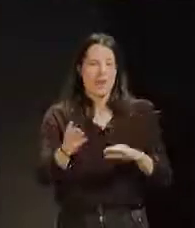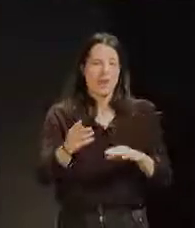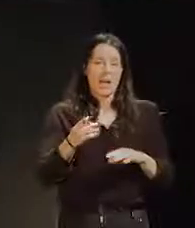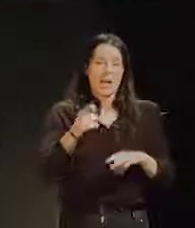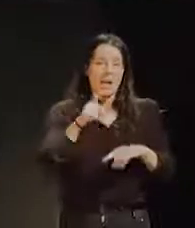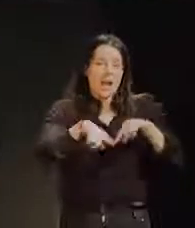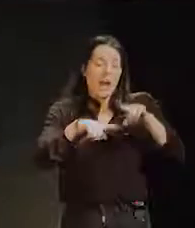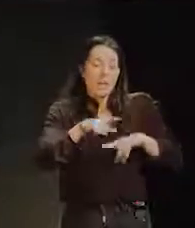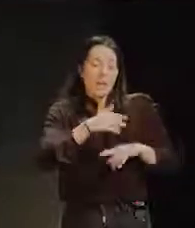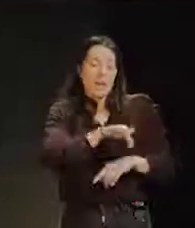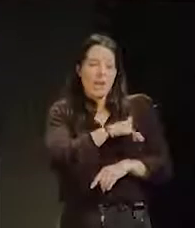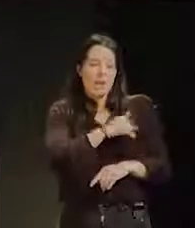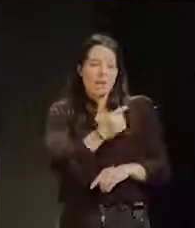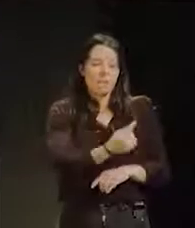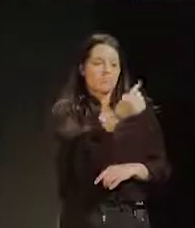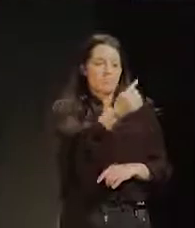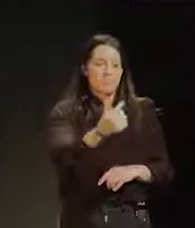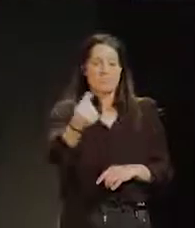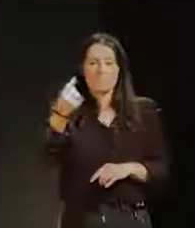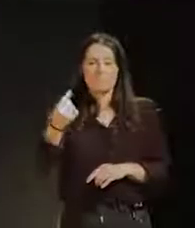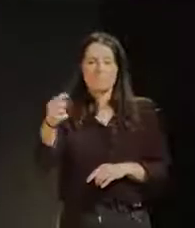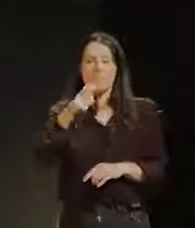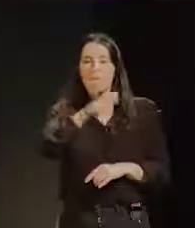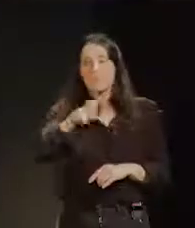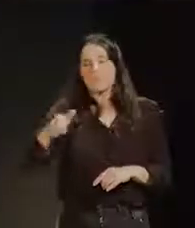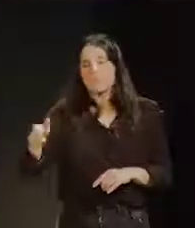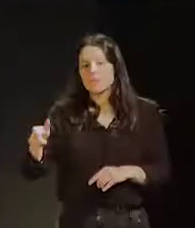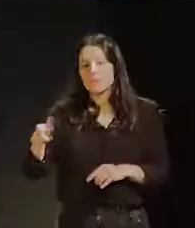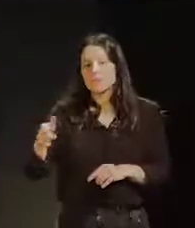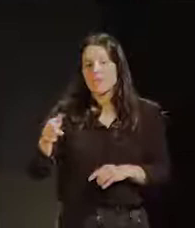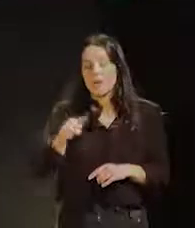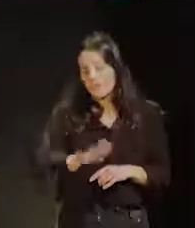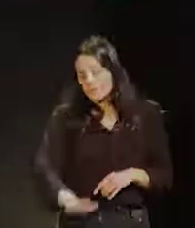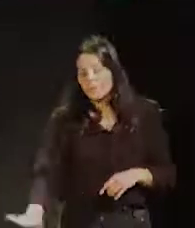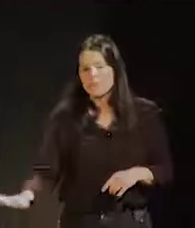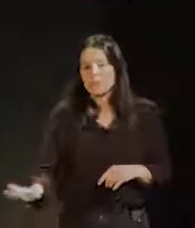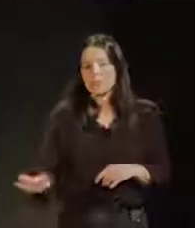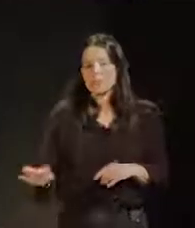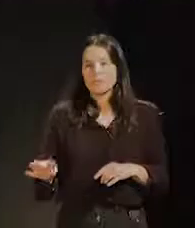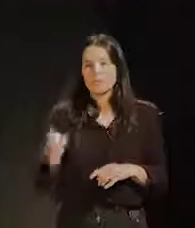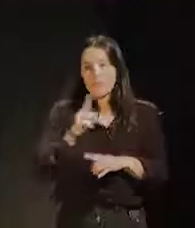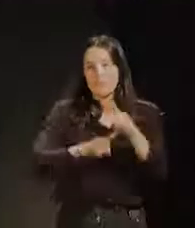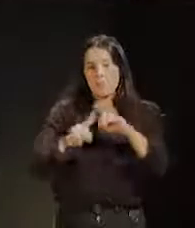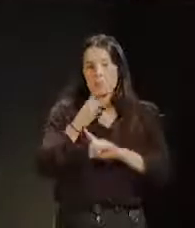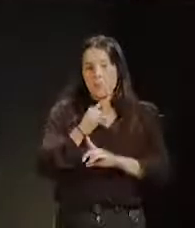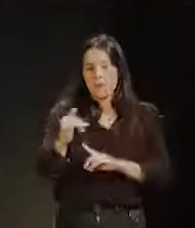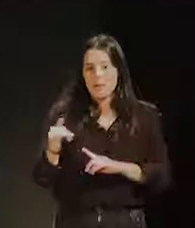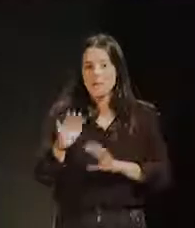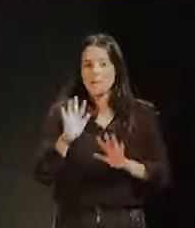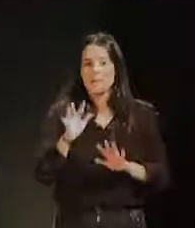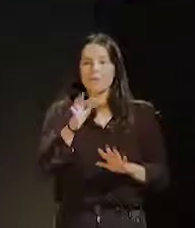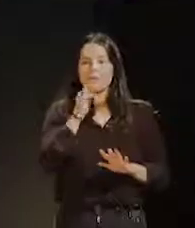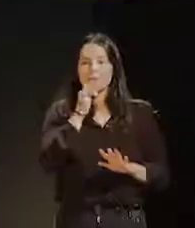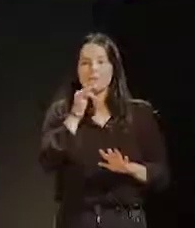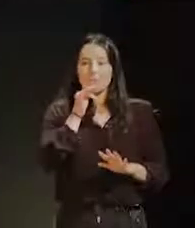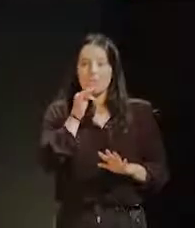aislada de niños conjuntos, pero que no, todavía no estaban